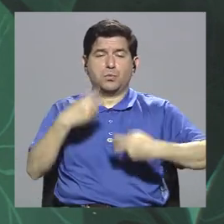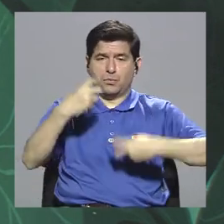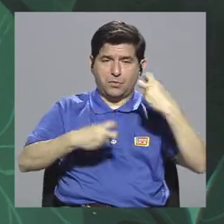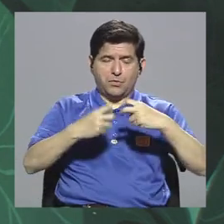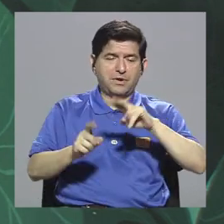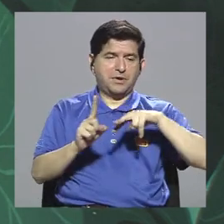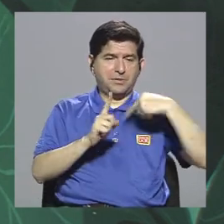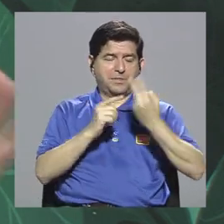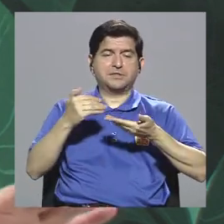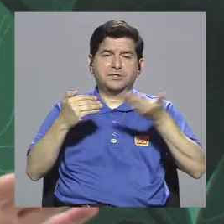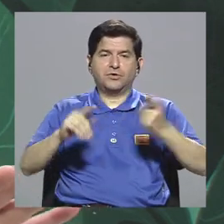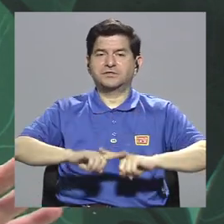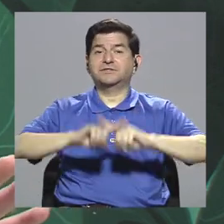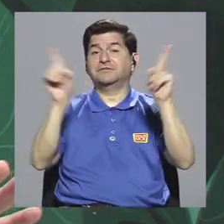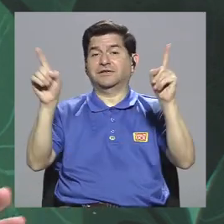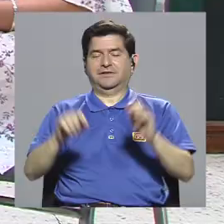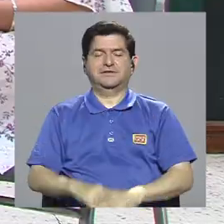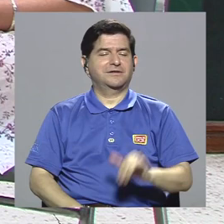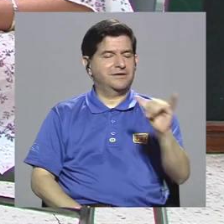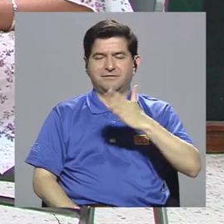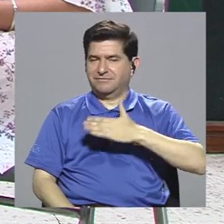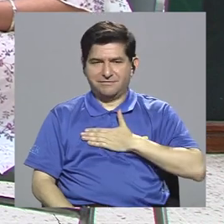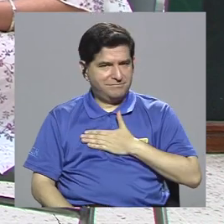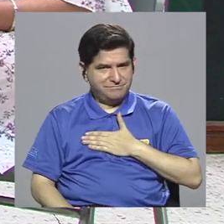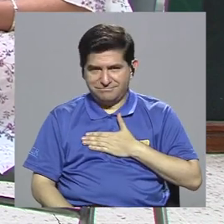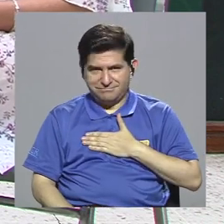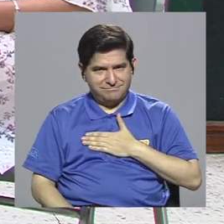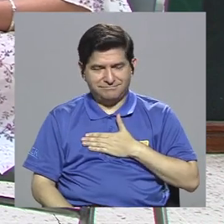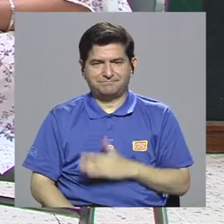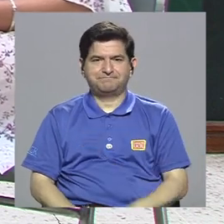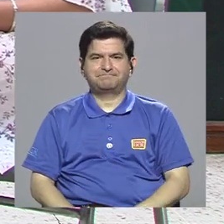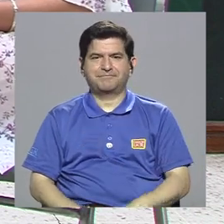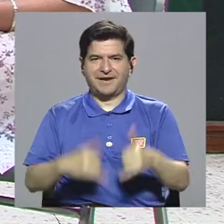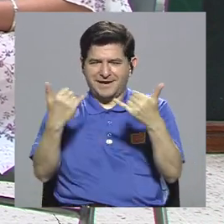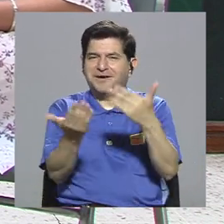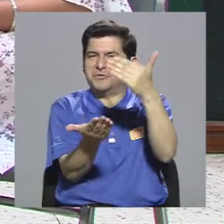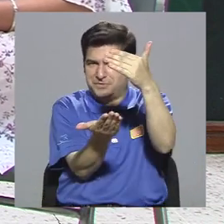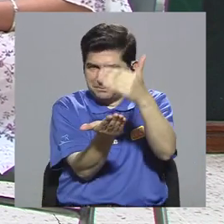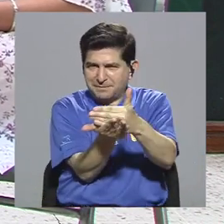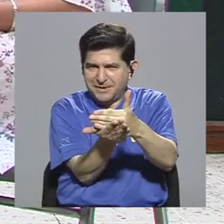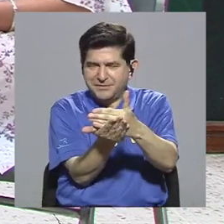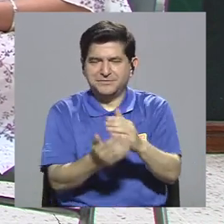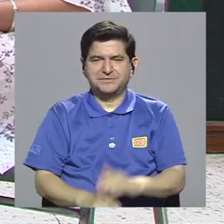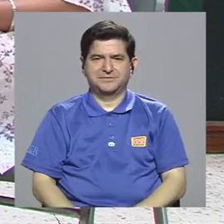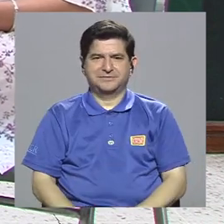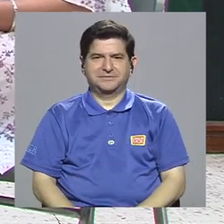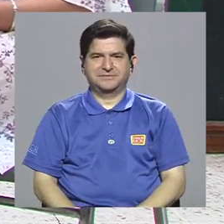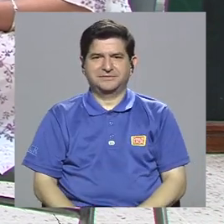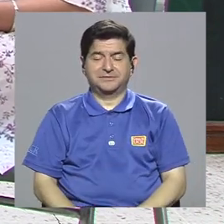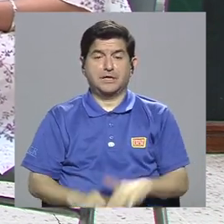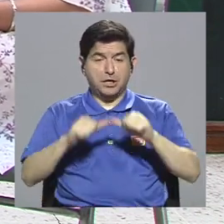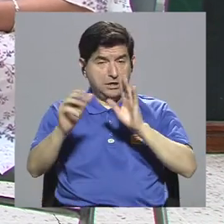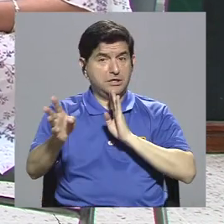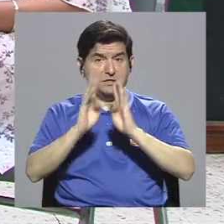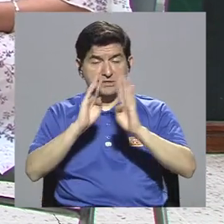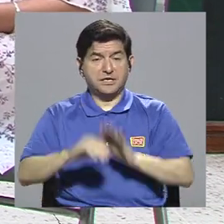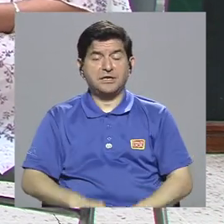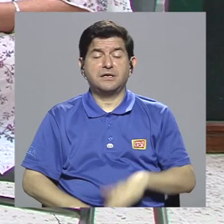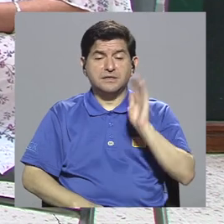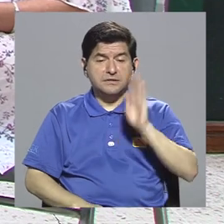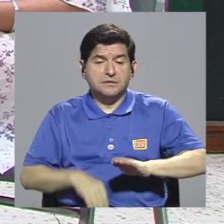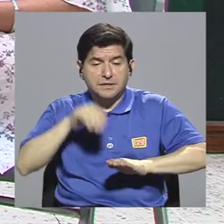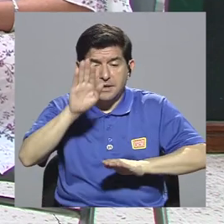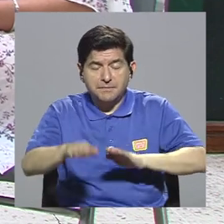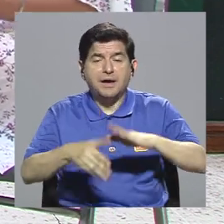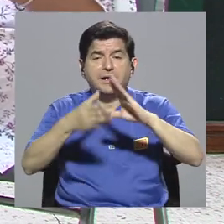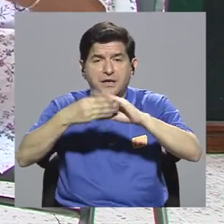de las cosas, que no es la mía. Vamos a hacer una pausa en este programa, vamos a seguir conversando acerca de esos pasos que ustedes nos están